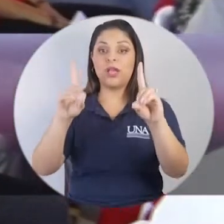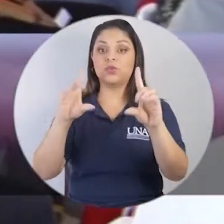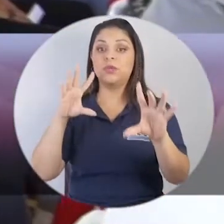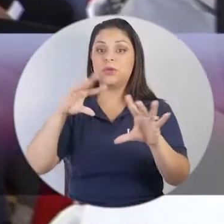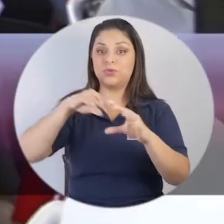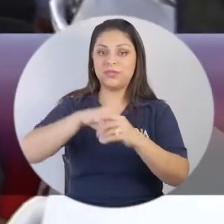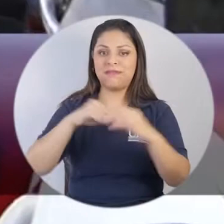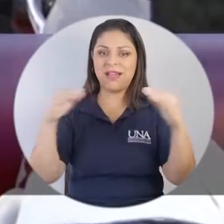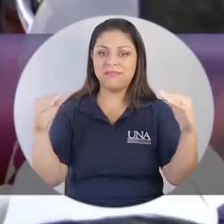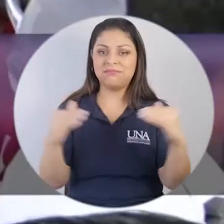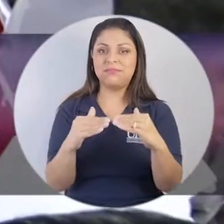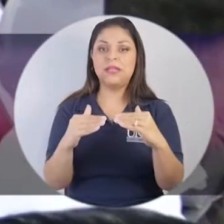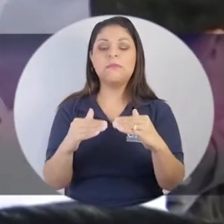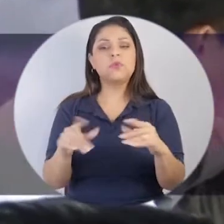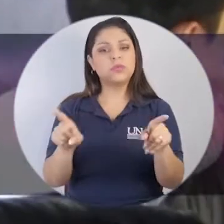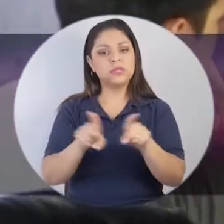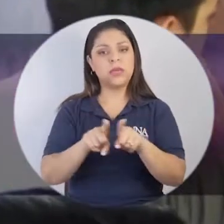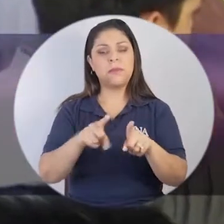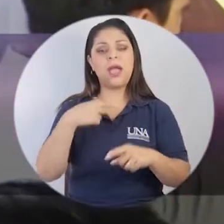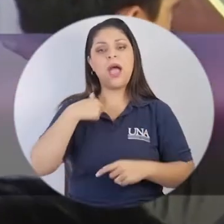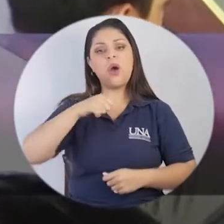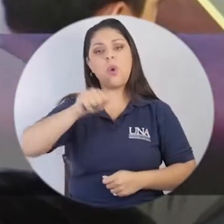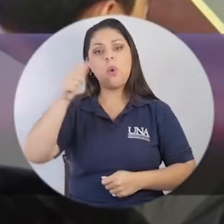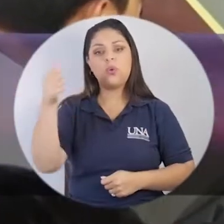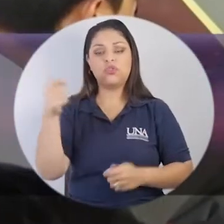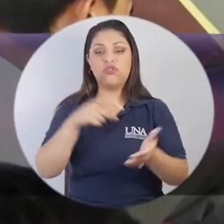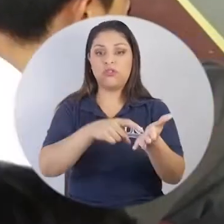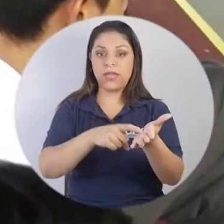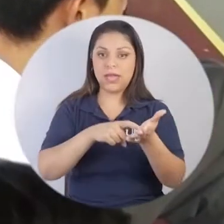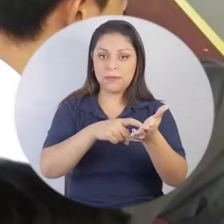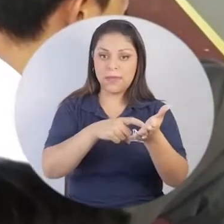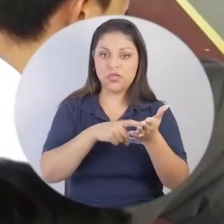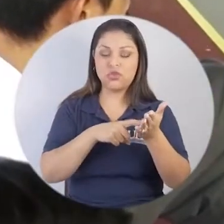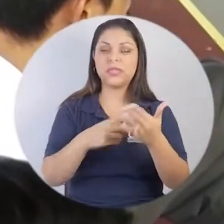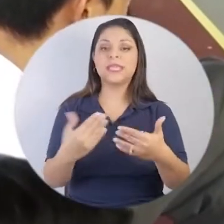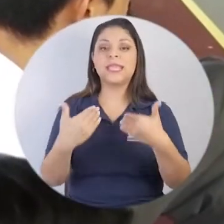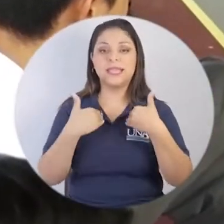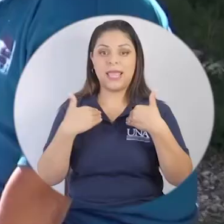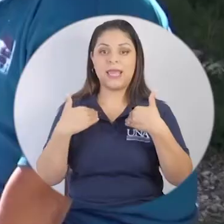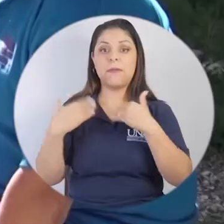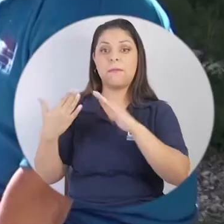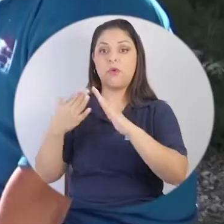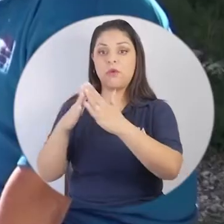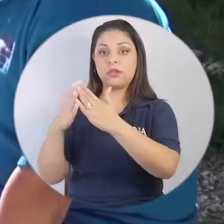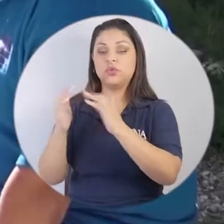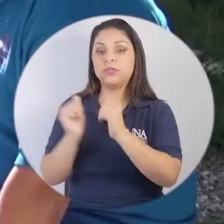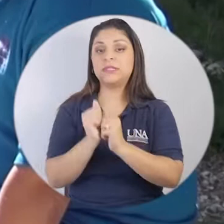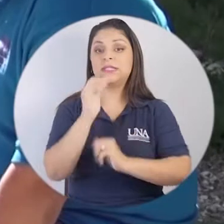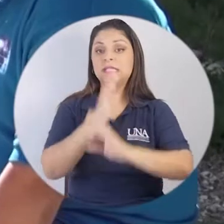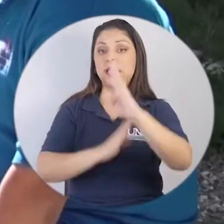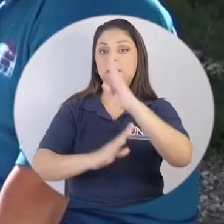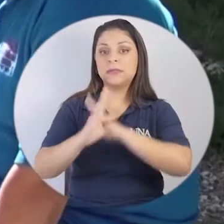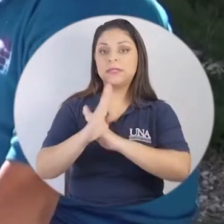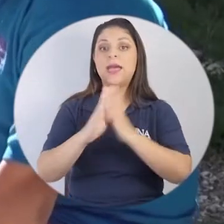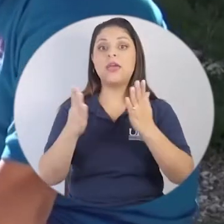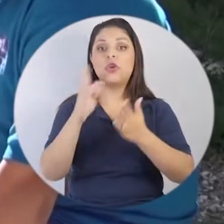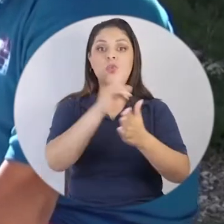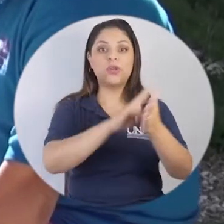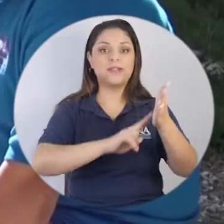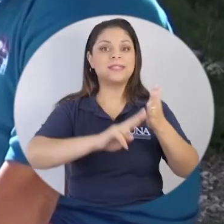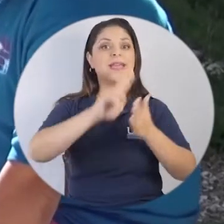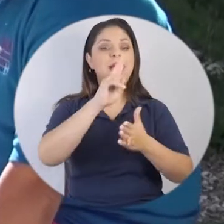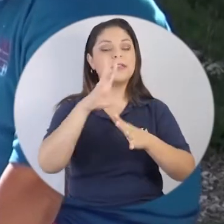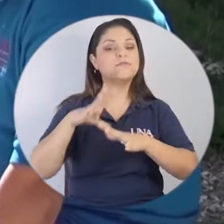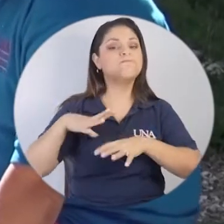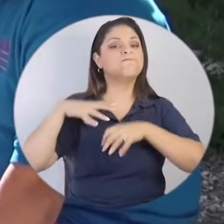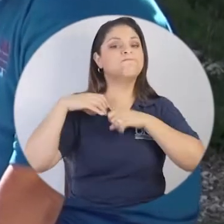inclusiva y más equitativa, sino que también hay otros requerimientos, ¿verdad?, que tienen la población con discapacidad y que entonces las universidades se dan a la tarea de cubrir.